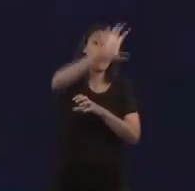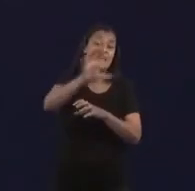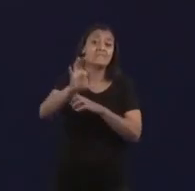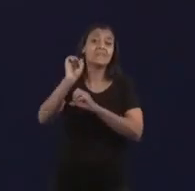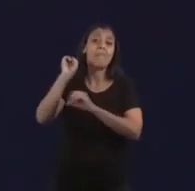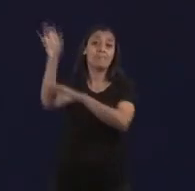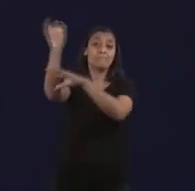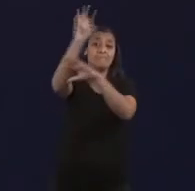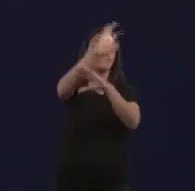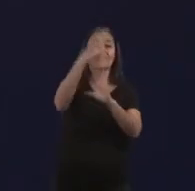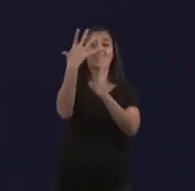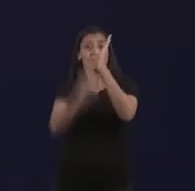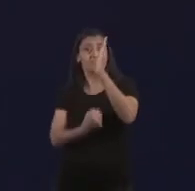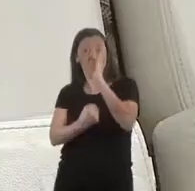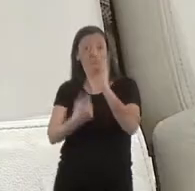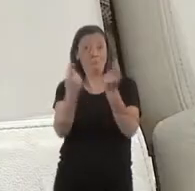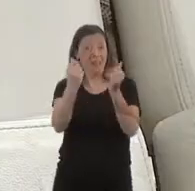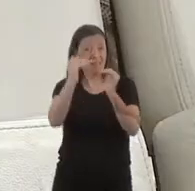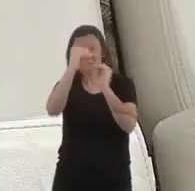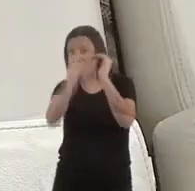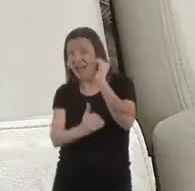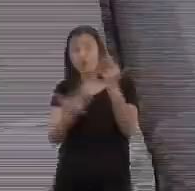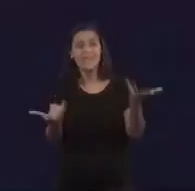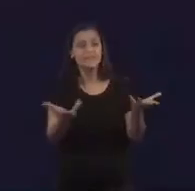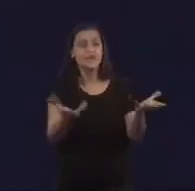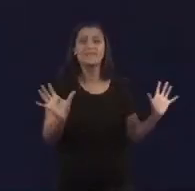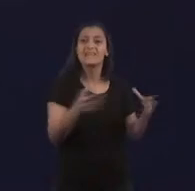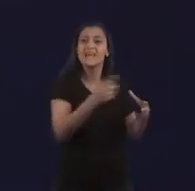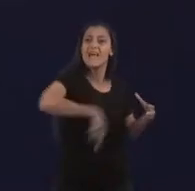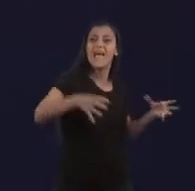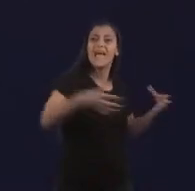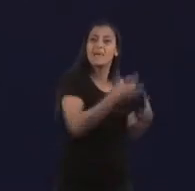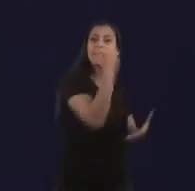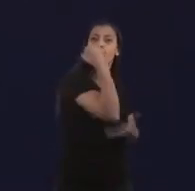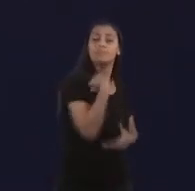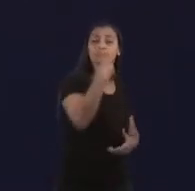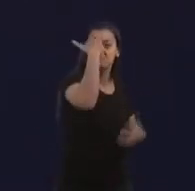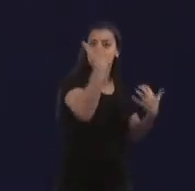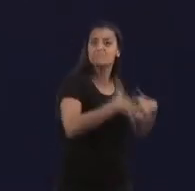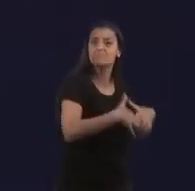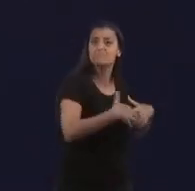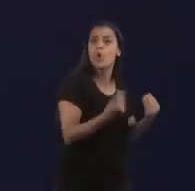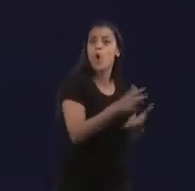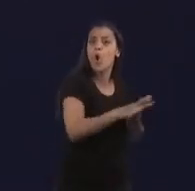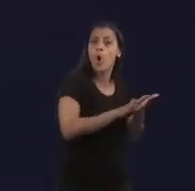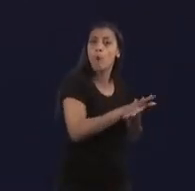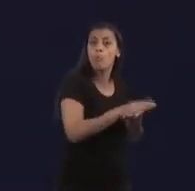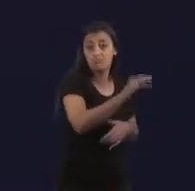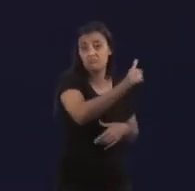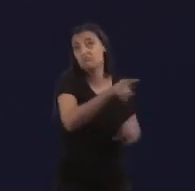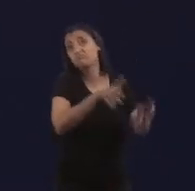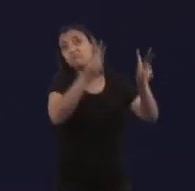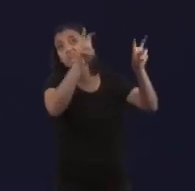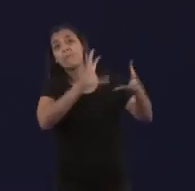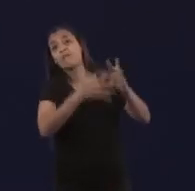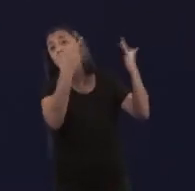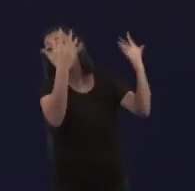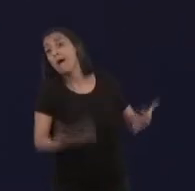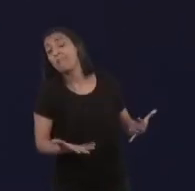Exactamente. Sí. ¿Cómo lo evalúa el equipo económico? Sí, es una cuestión matemática, digo. O sea, si usted